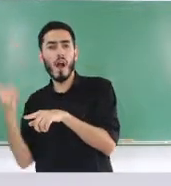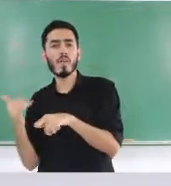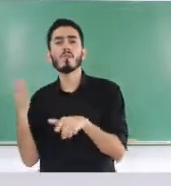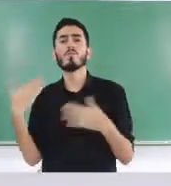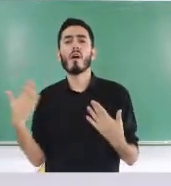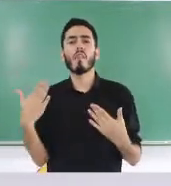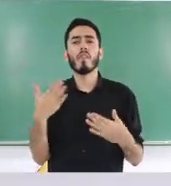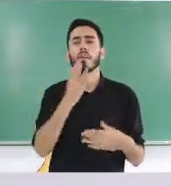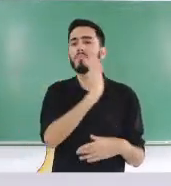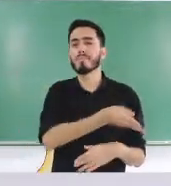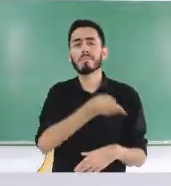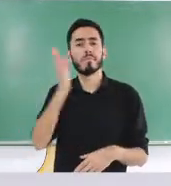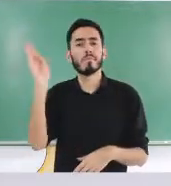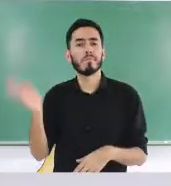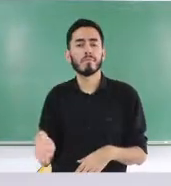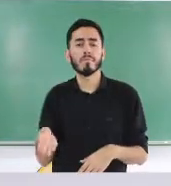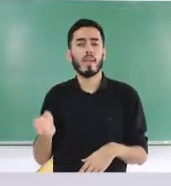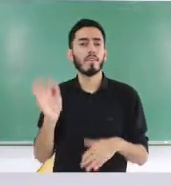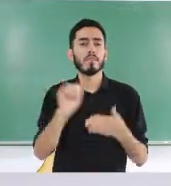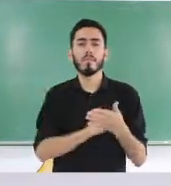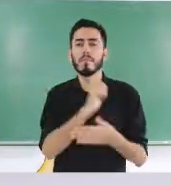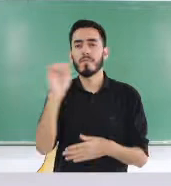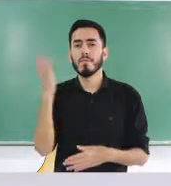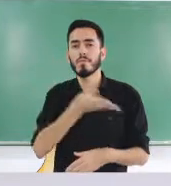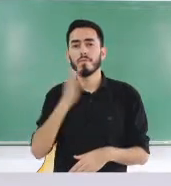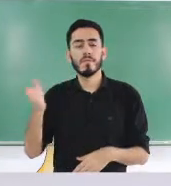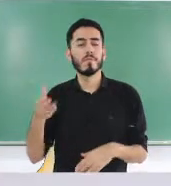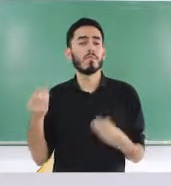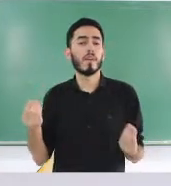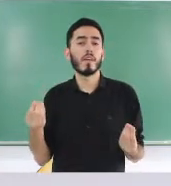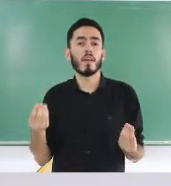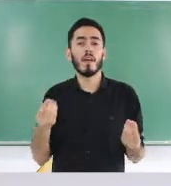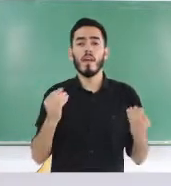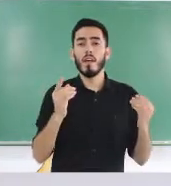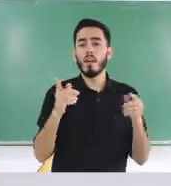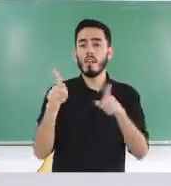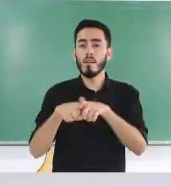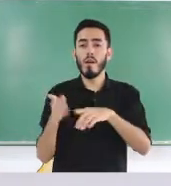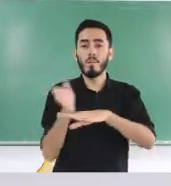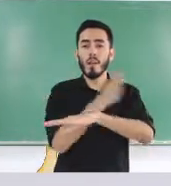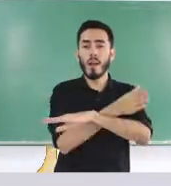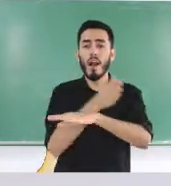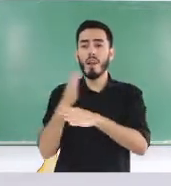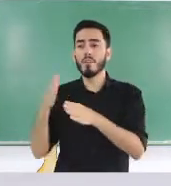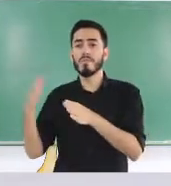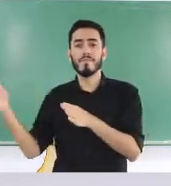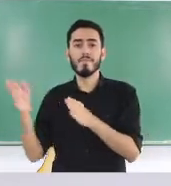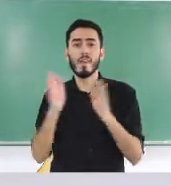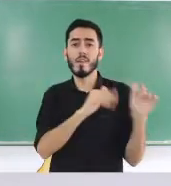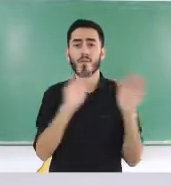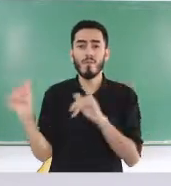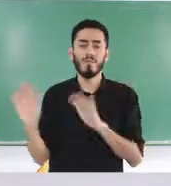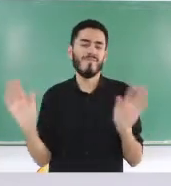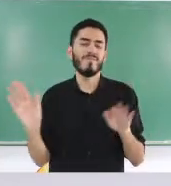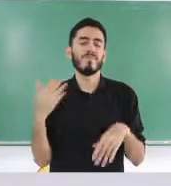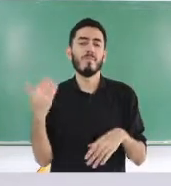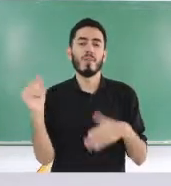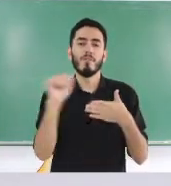¿sí?, por estar en diferentes miembros y al tener el mismo signo. Entonces, nos queda, ¿sí?,